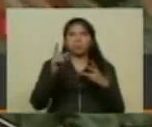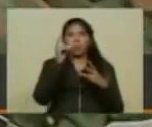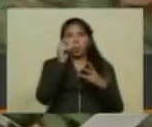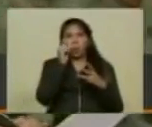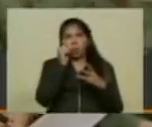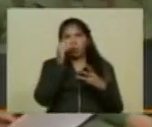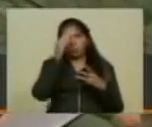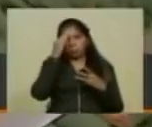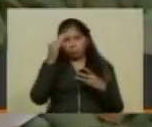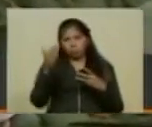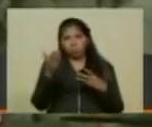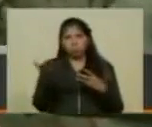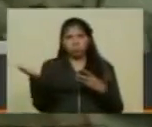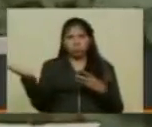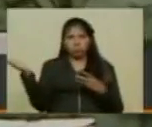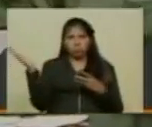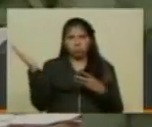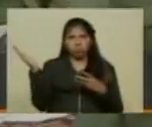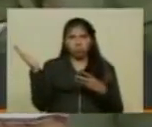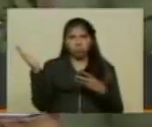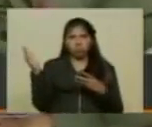presentes, que cumplen funciones